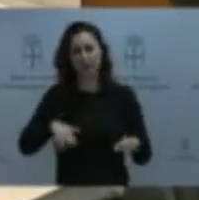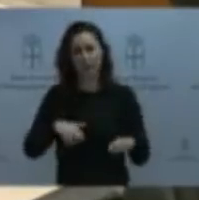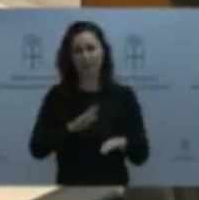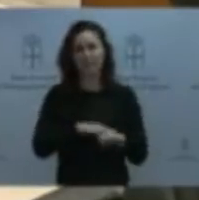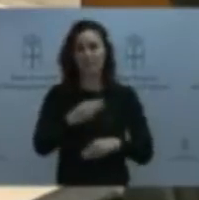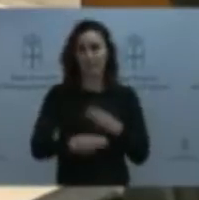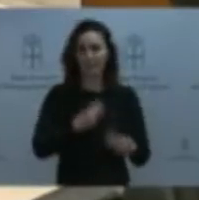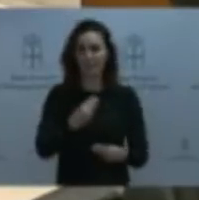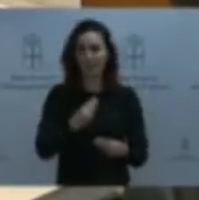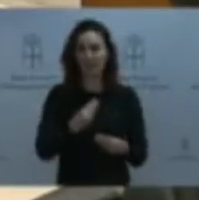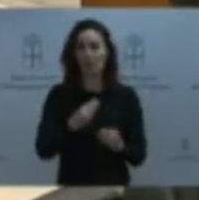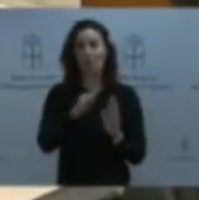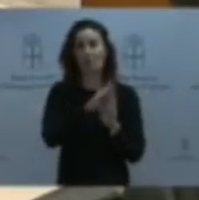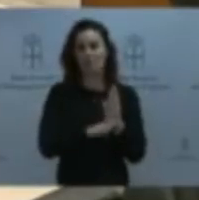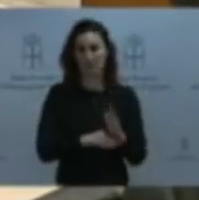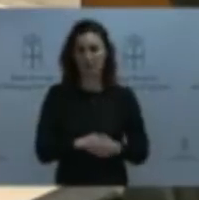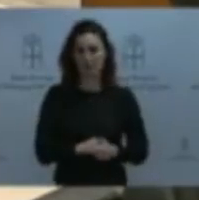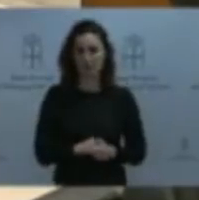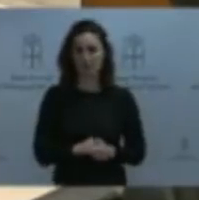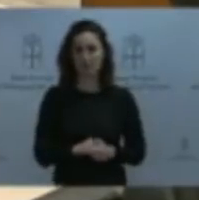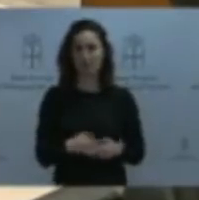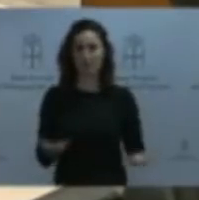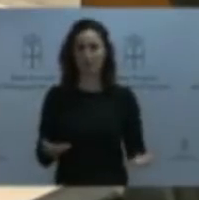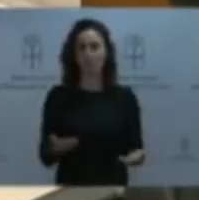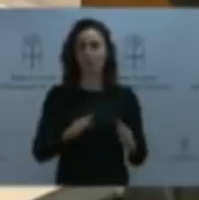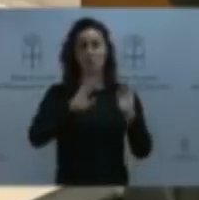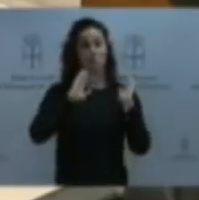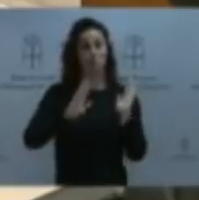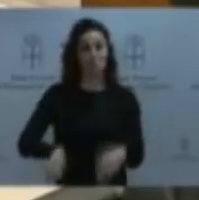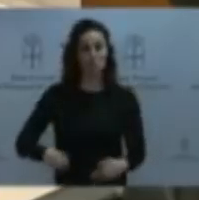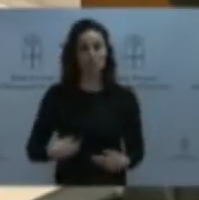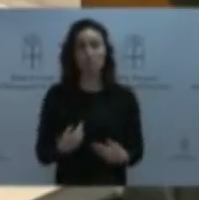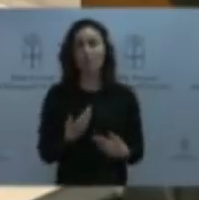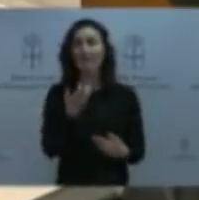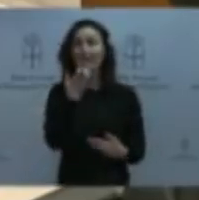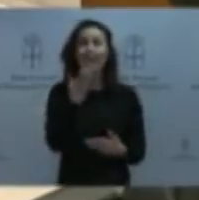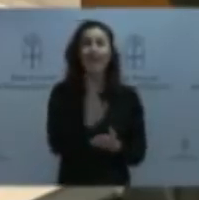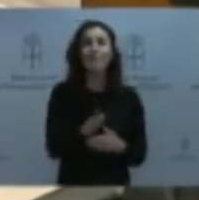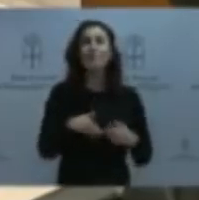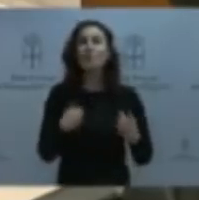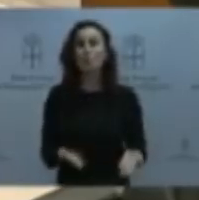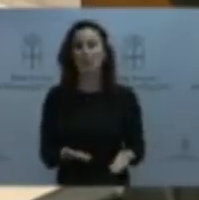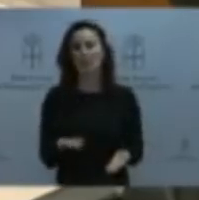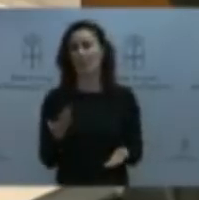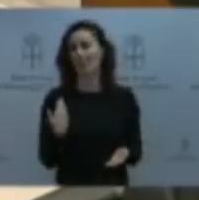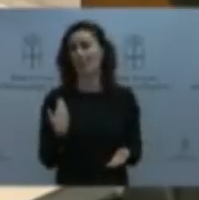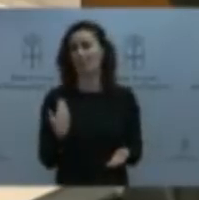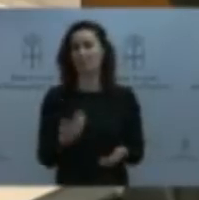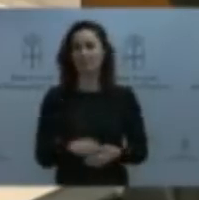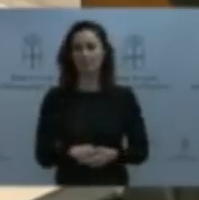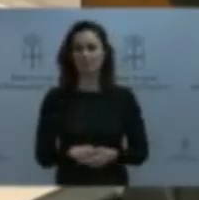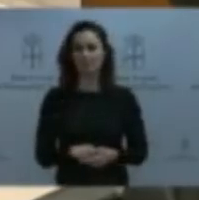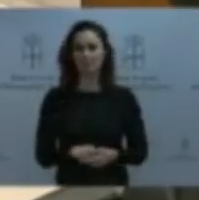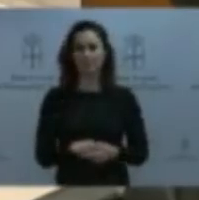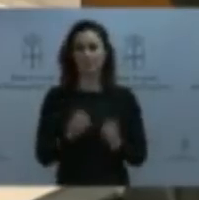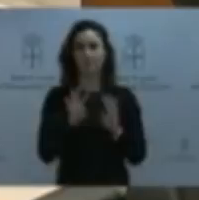Y, digamos, como último ejemplo, está la reciente aprobación en el Consejo de Gobierno del 3 de mayo de